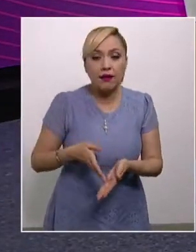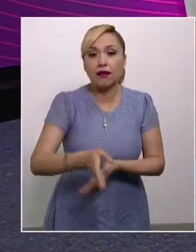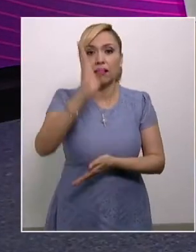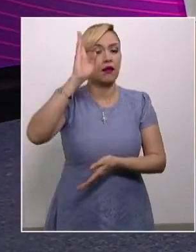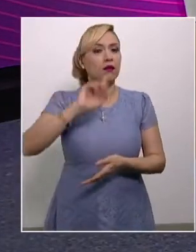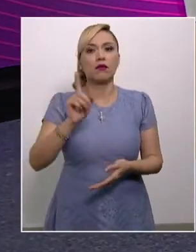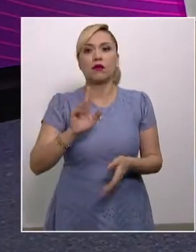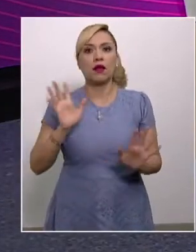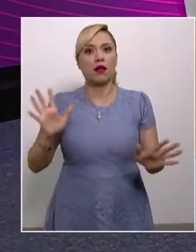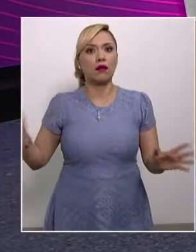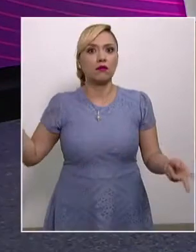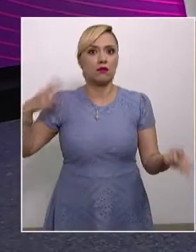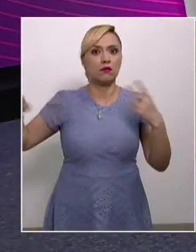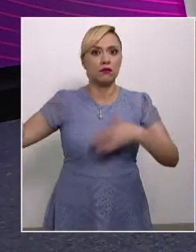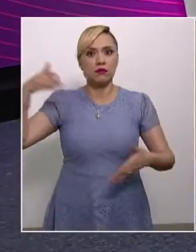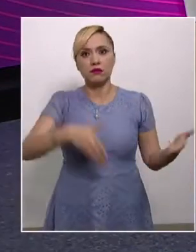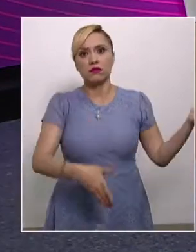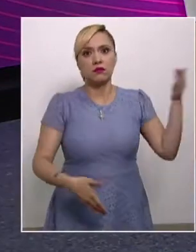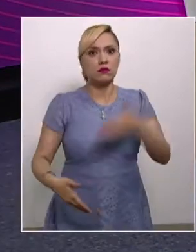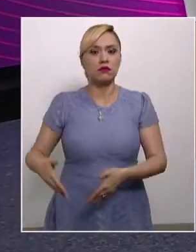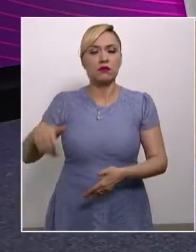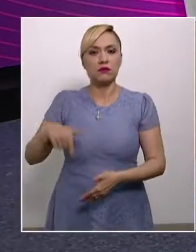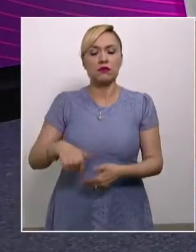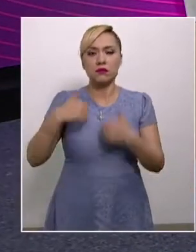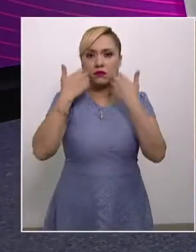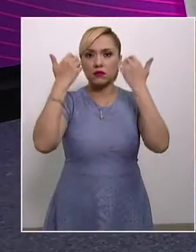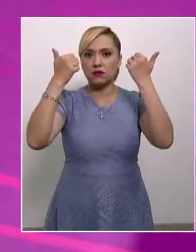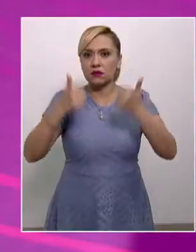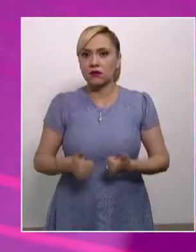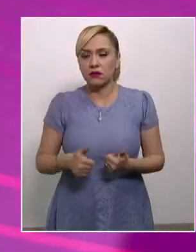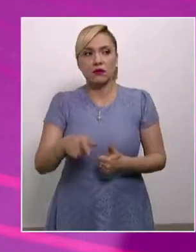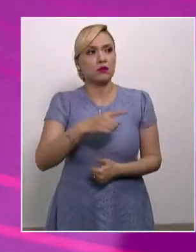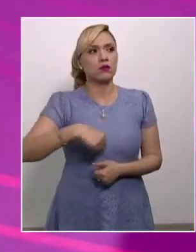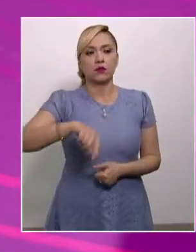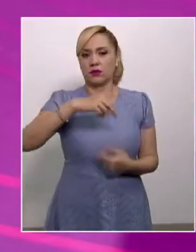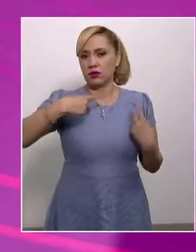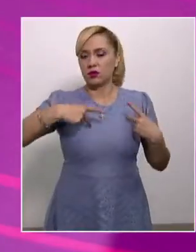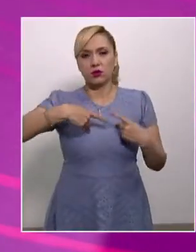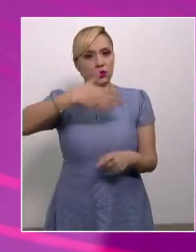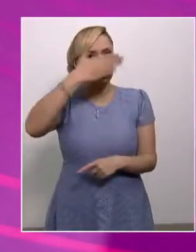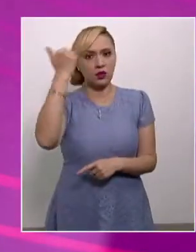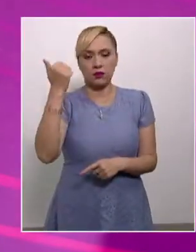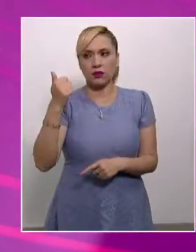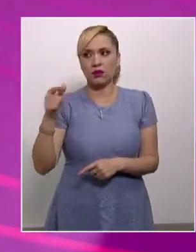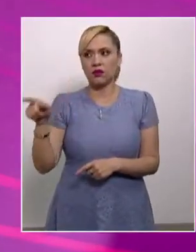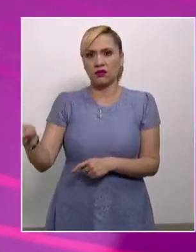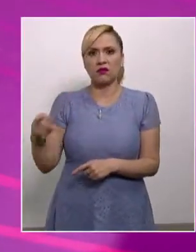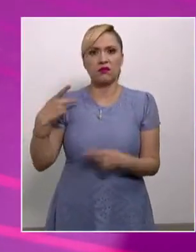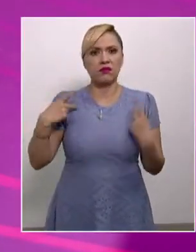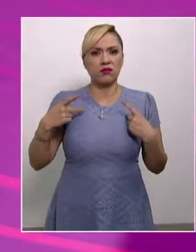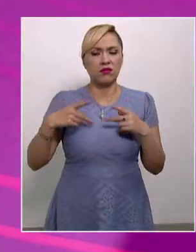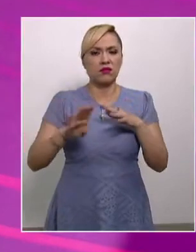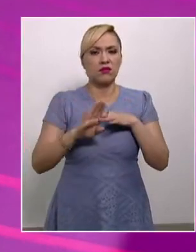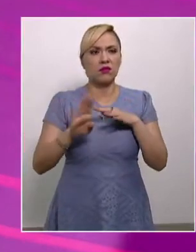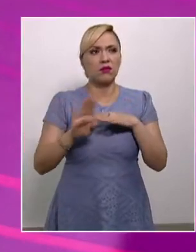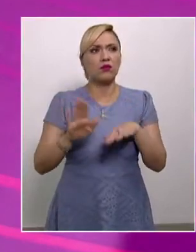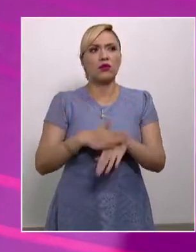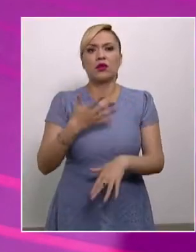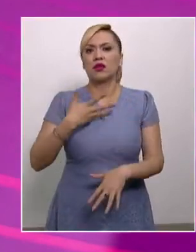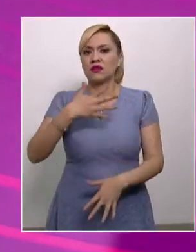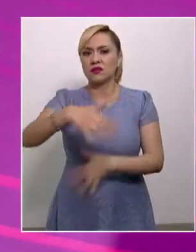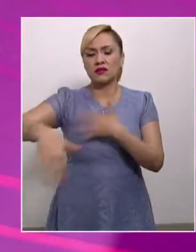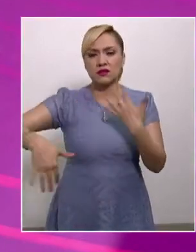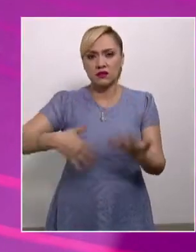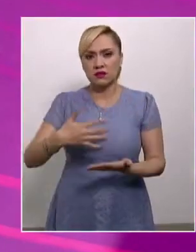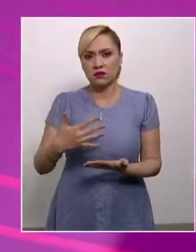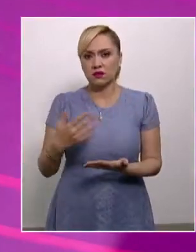destino. La población desconoce que los migrantes o que esta población se está desplazando por un tema de violencia.